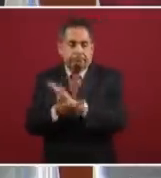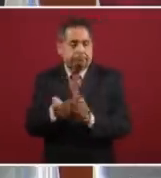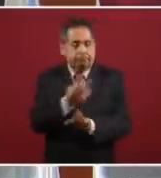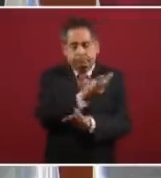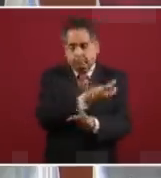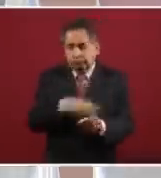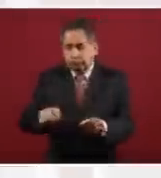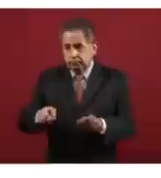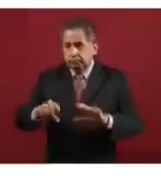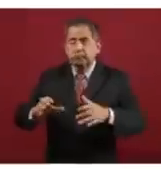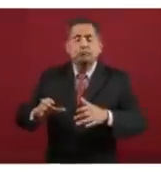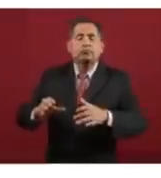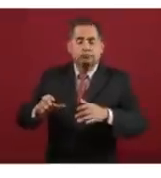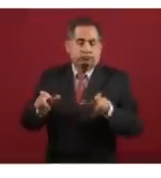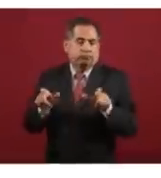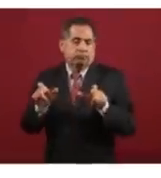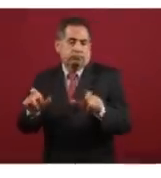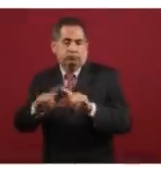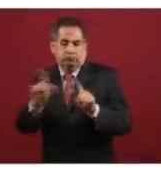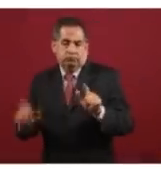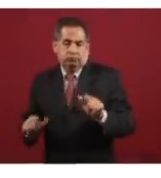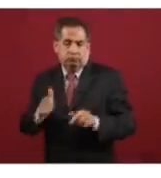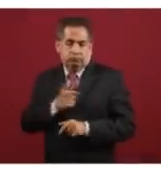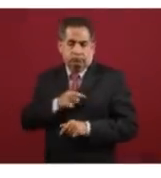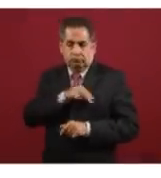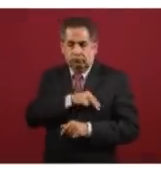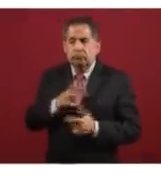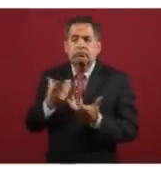a la Guardia Nacional. Entonces, ahora tenemos